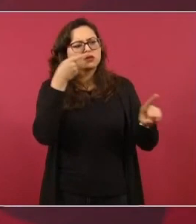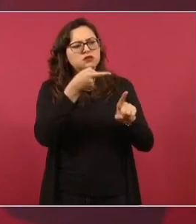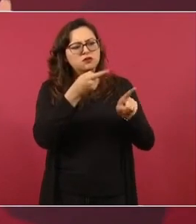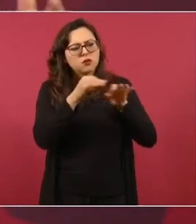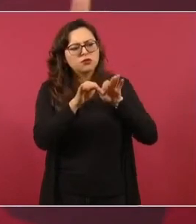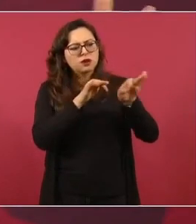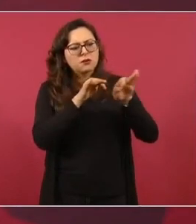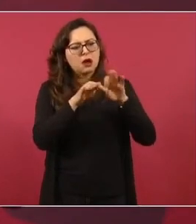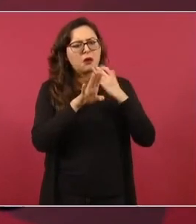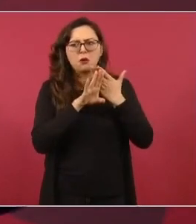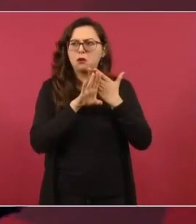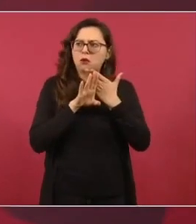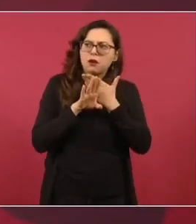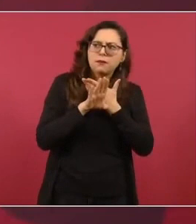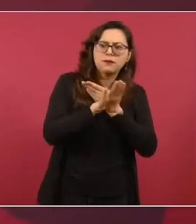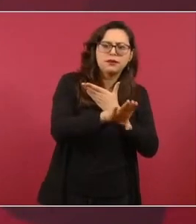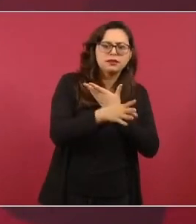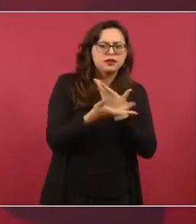¿Qué es lo que ustedes hacen?